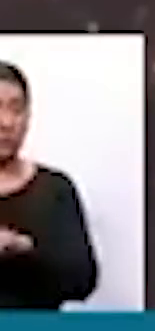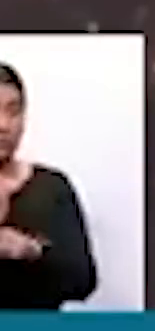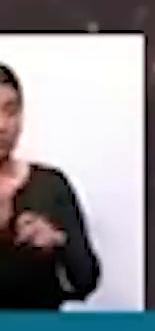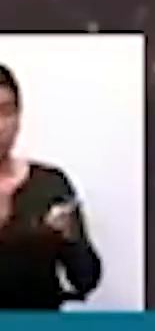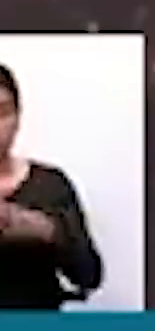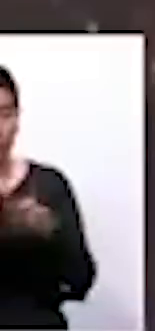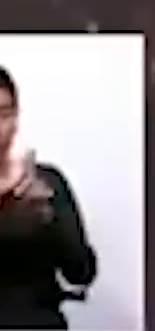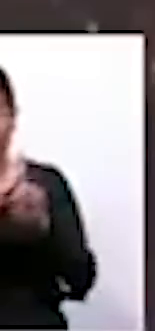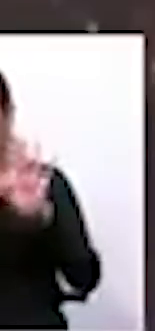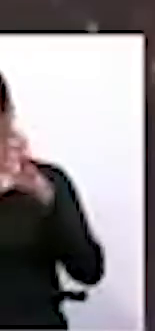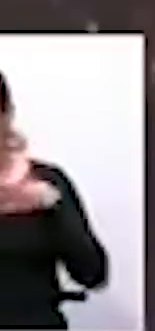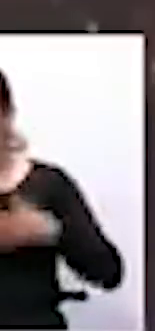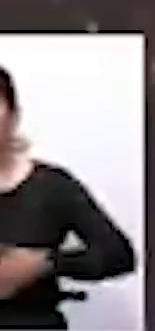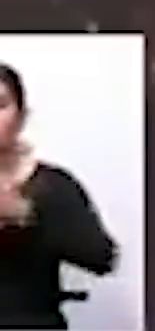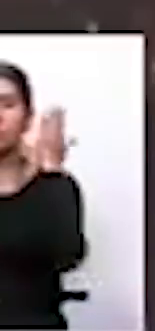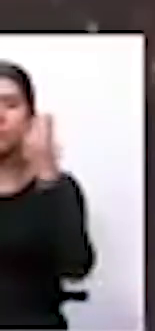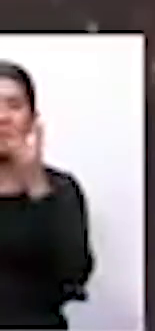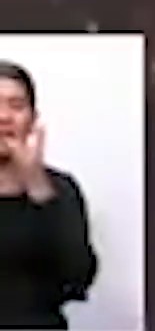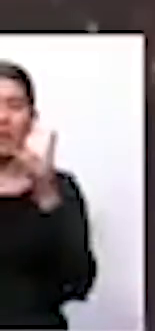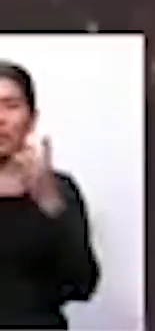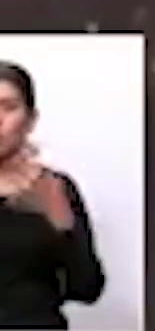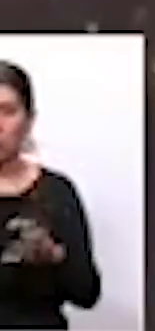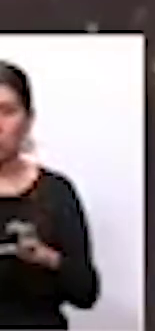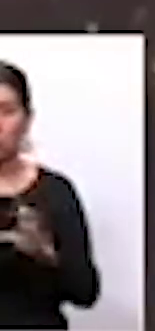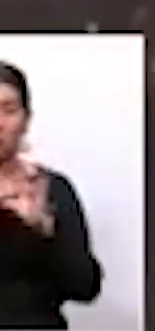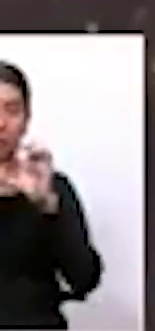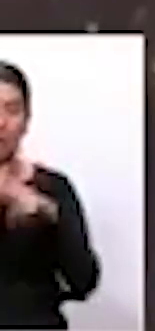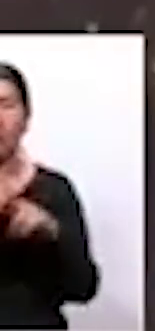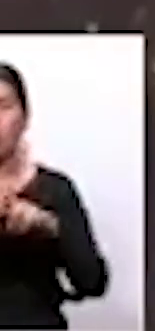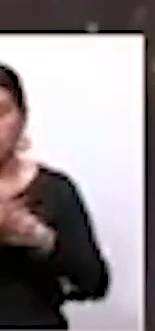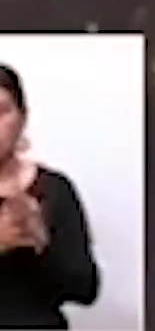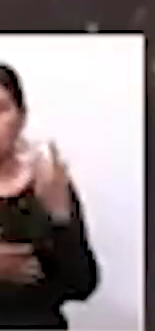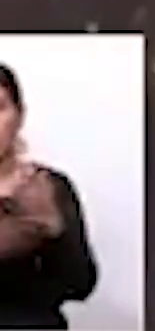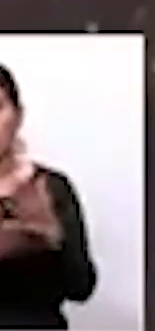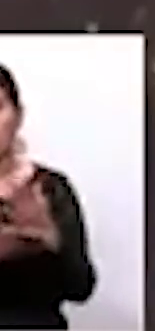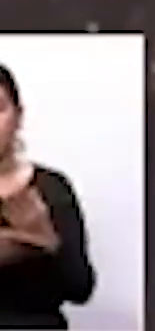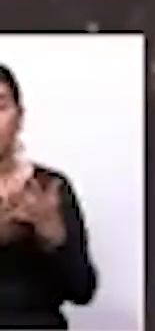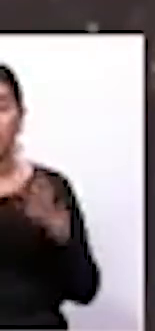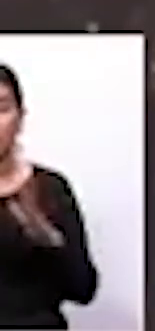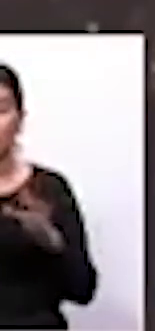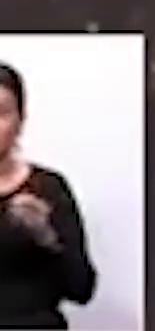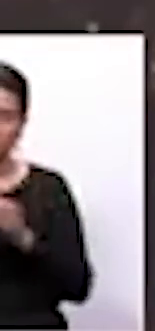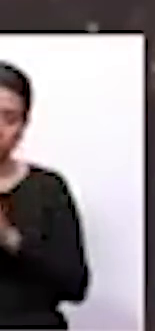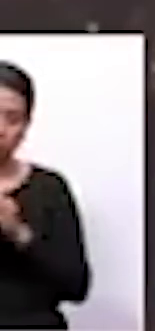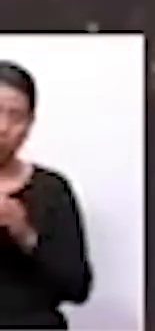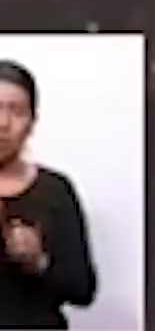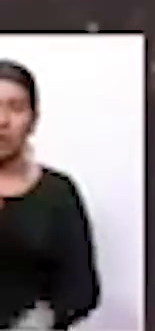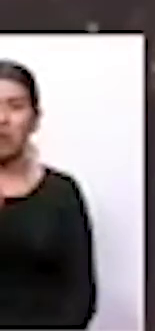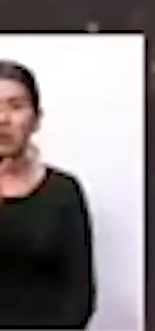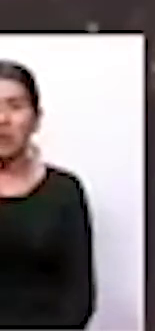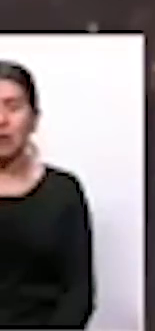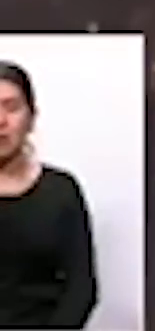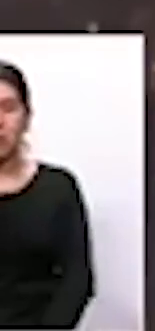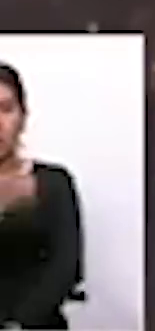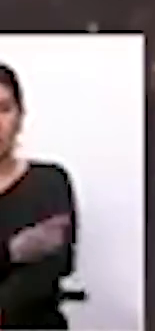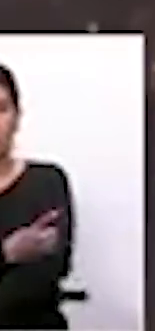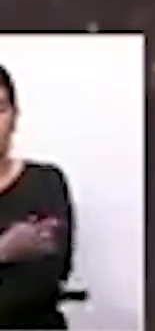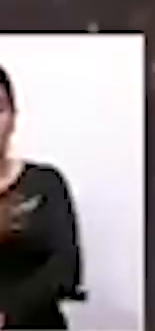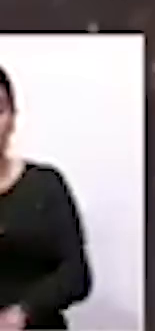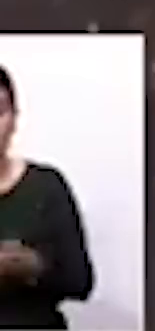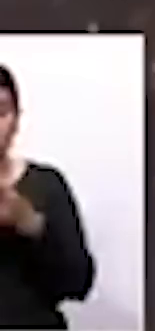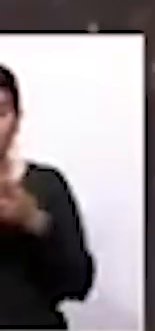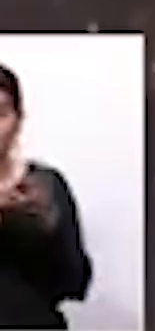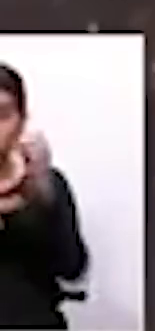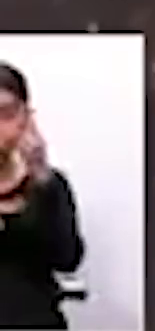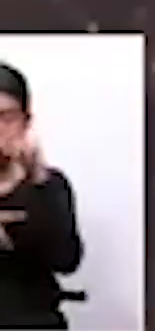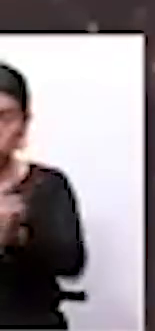fueron. Se rompió el diálogo. Y empezamos con el paro. Vamos 13 días. Hoy 13 días a punto de ingresar en minutos más